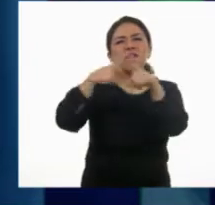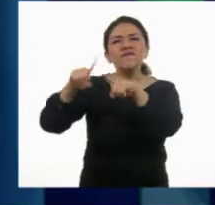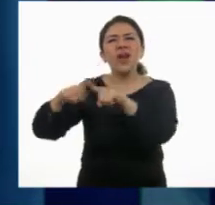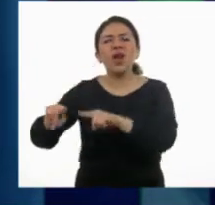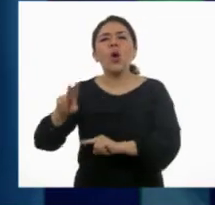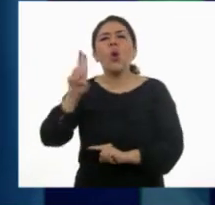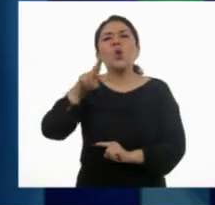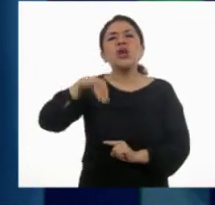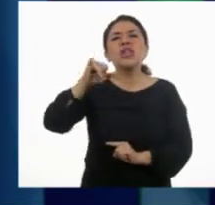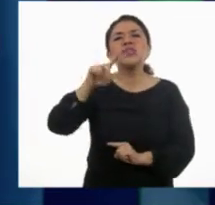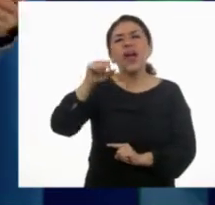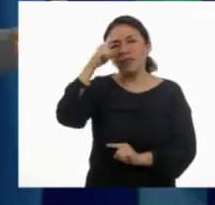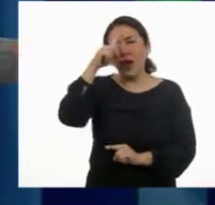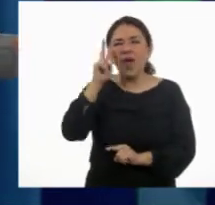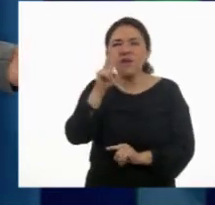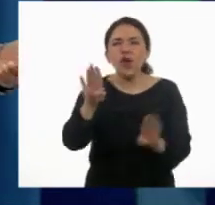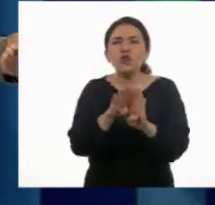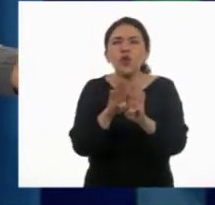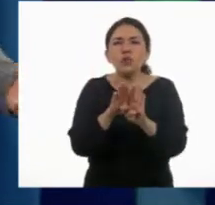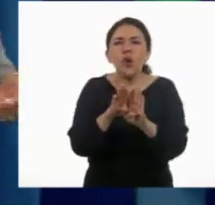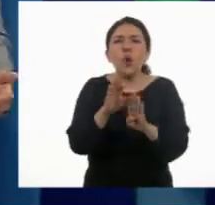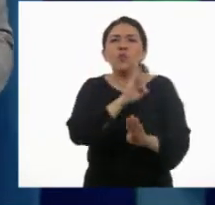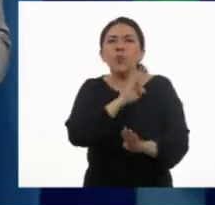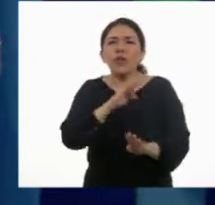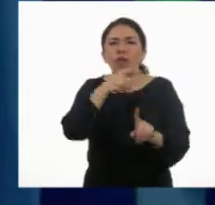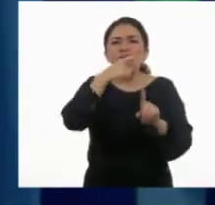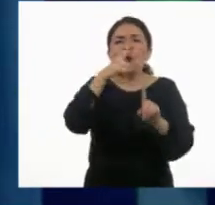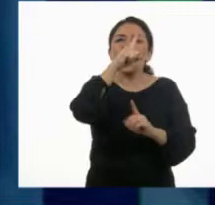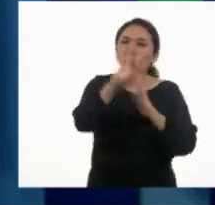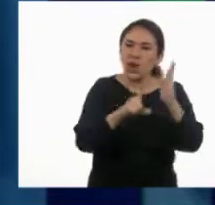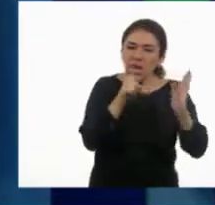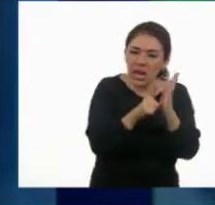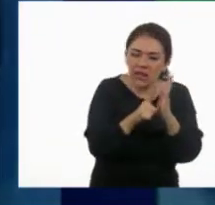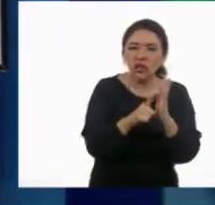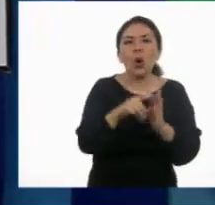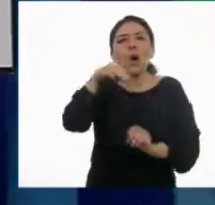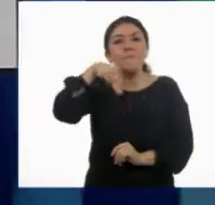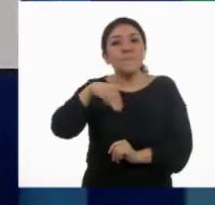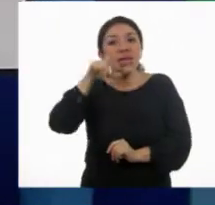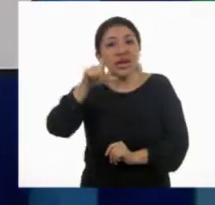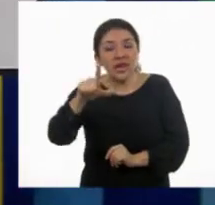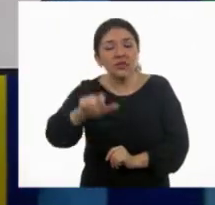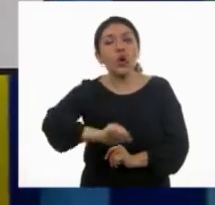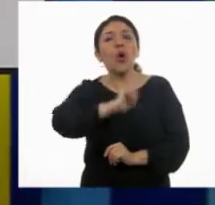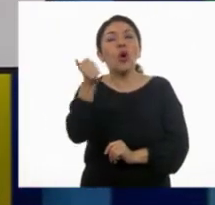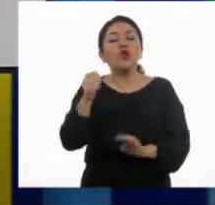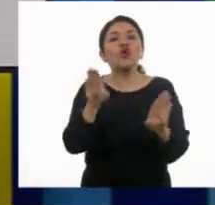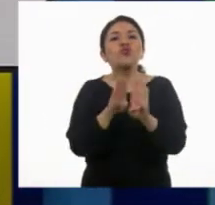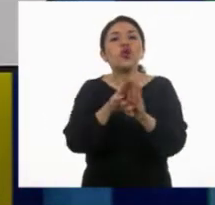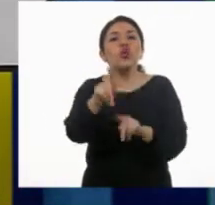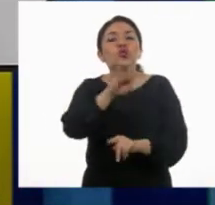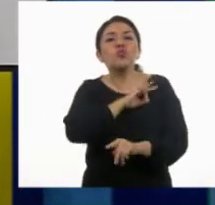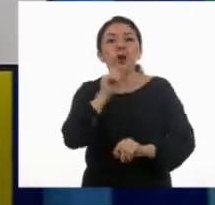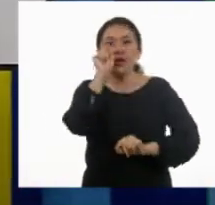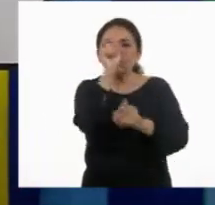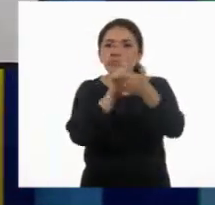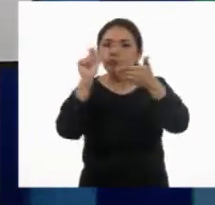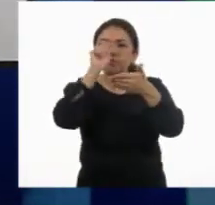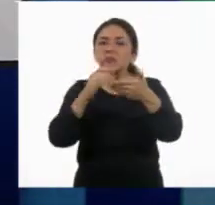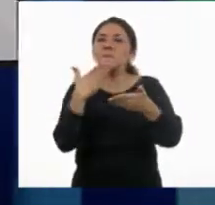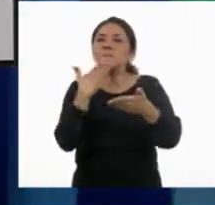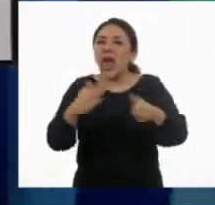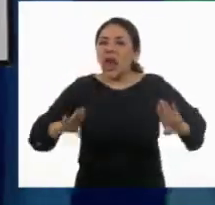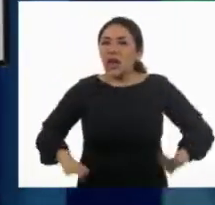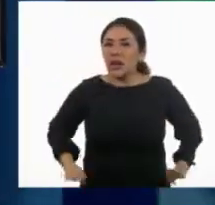utilizamos diversas unidades de capacidad estándar, como es el litro, el mililitro y la forma correcta de ello.